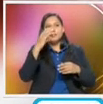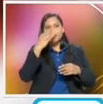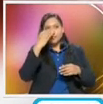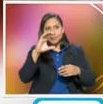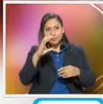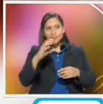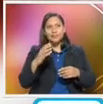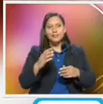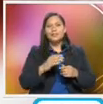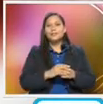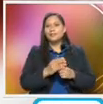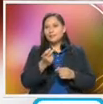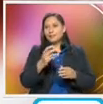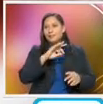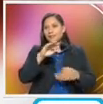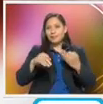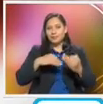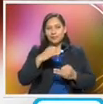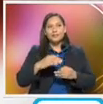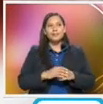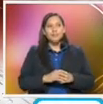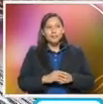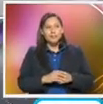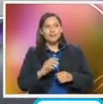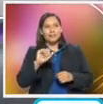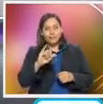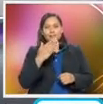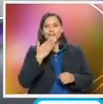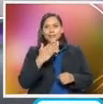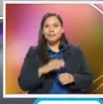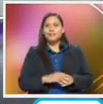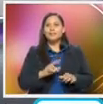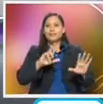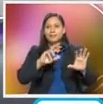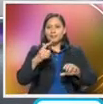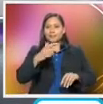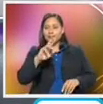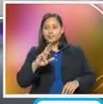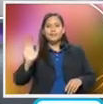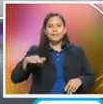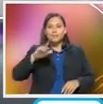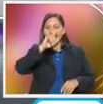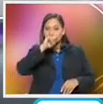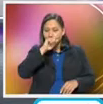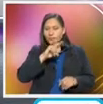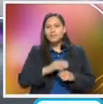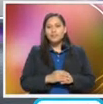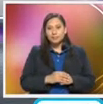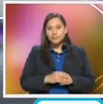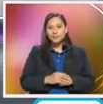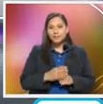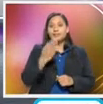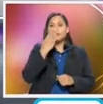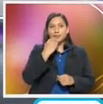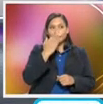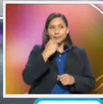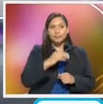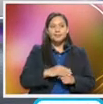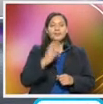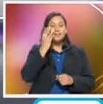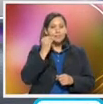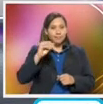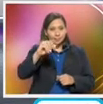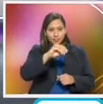más. Eso Así es todo. todo. Así es. 800 gramos de alitas de pollo, una cucharada de miel, un